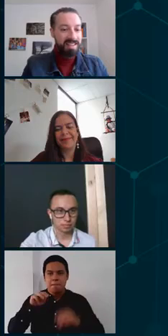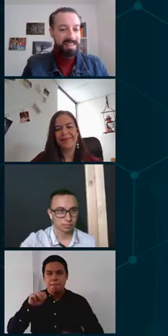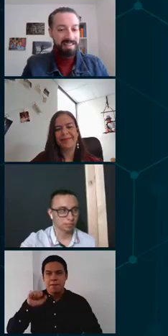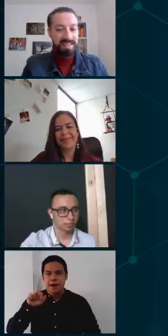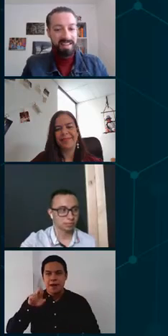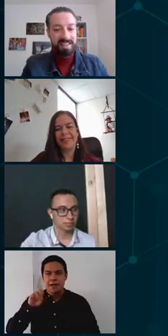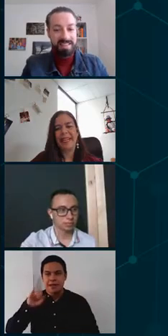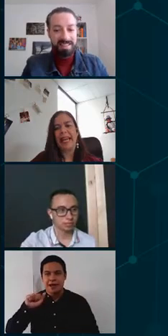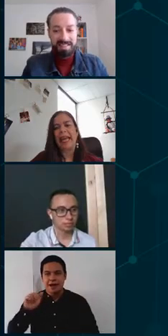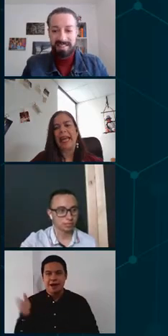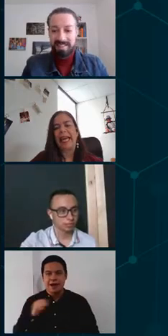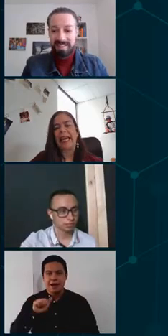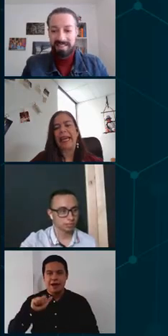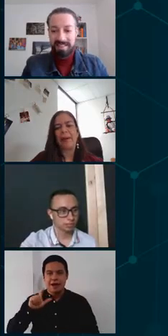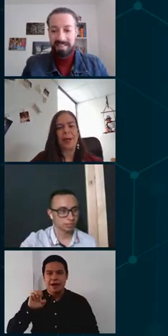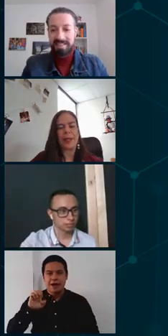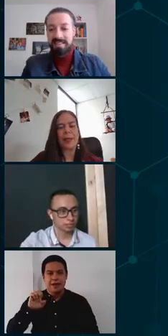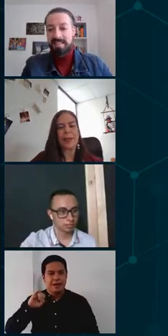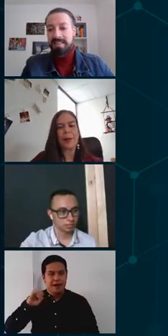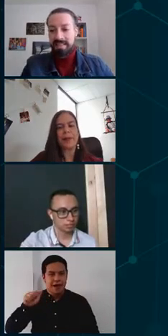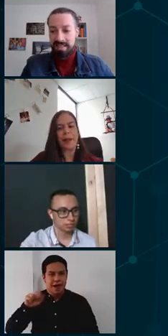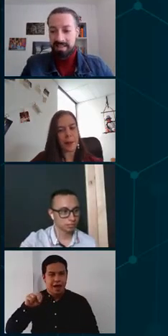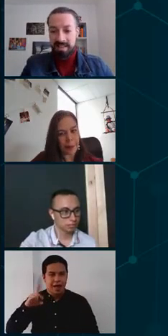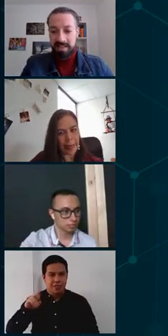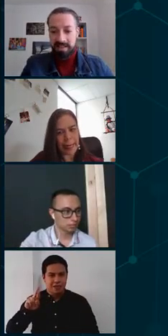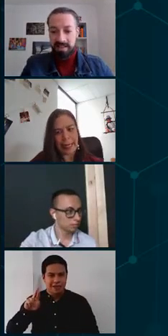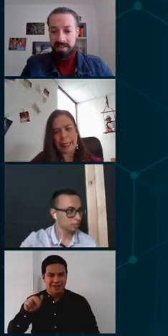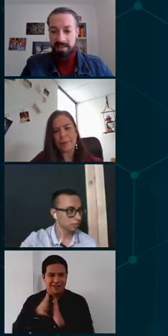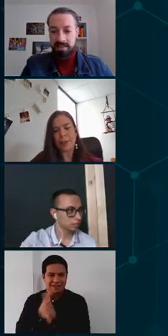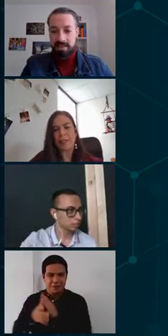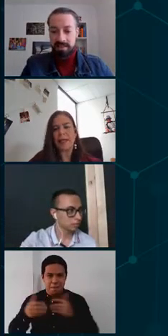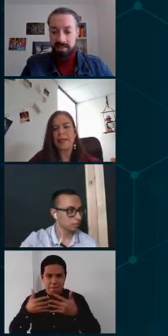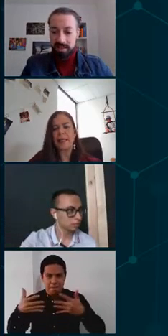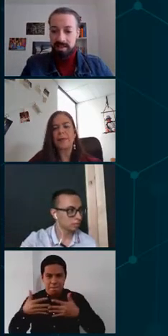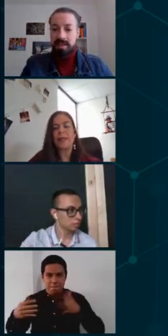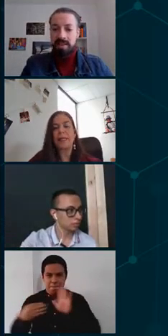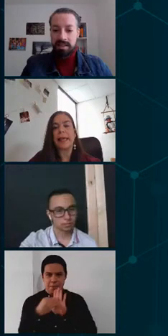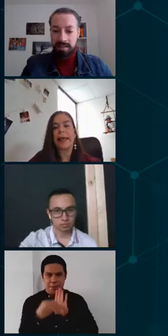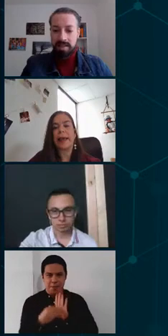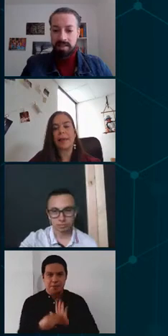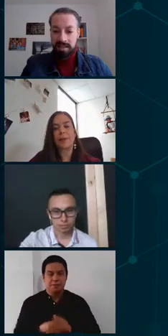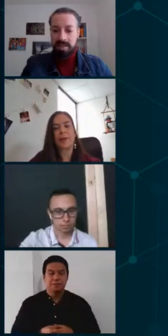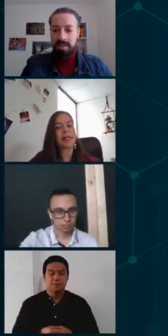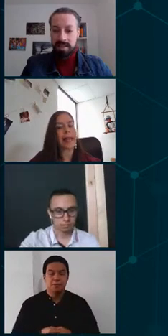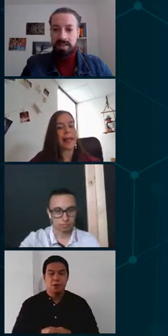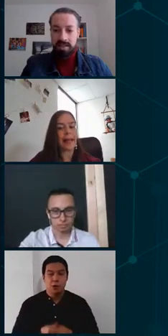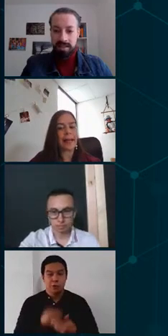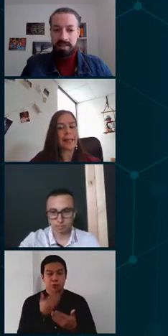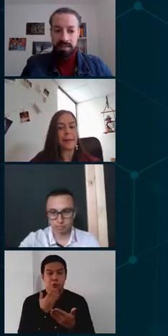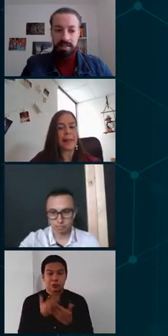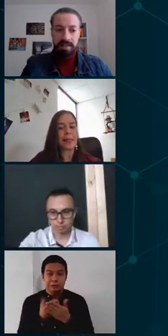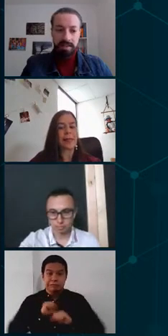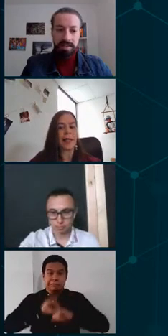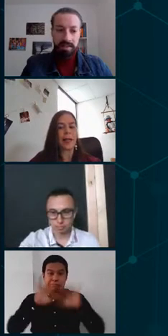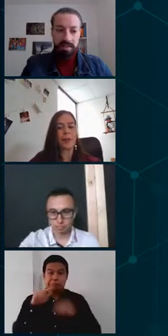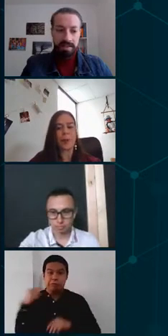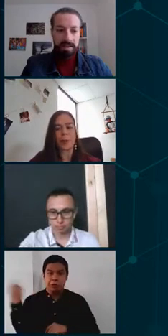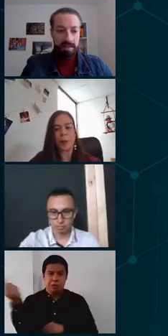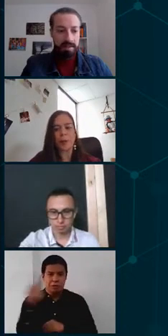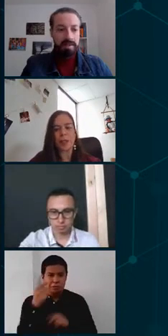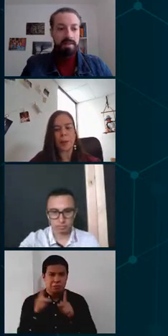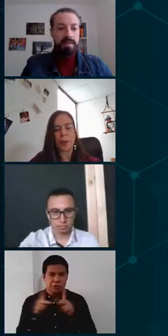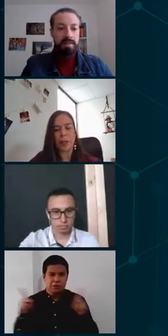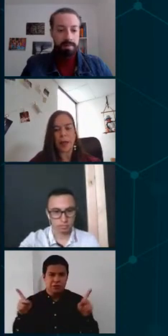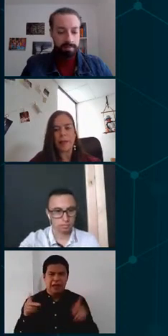dale, Cris. Bueno, tenemos comentarios de María Alejandra, muchas gracias, nos dice que las personas en general les da pereza seguir